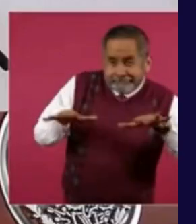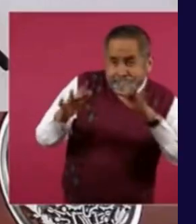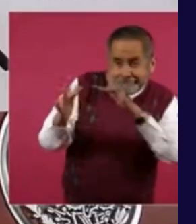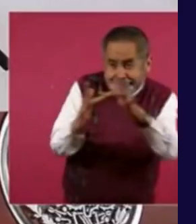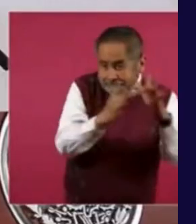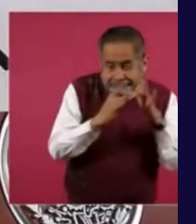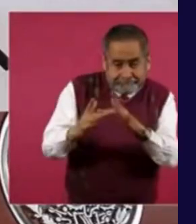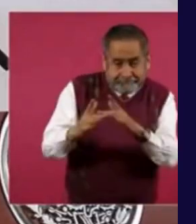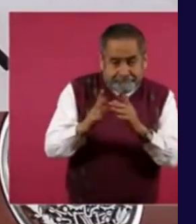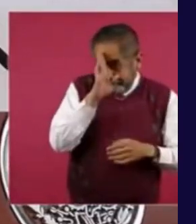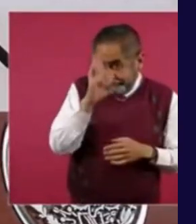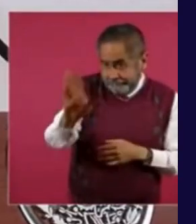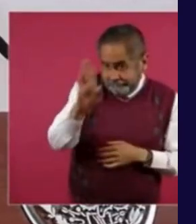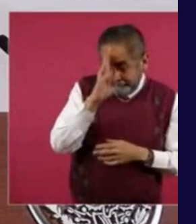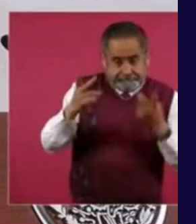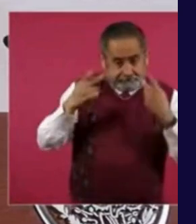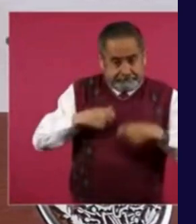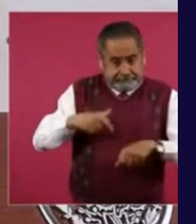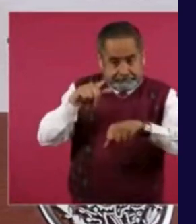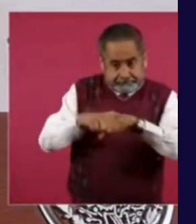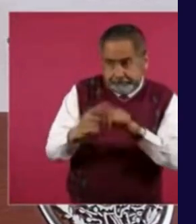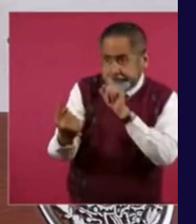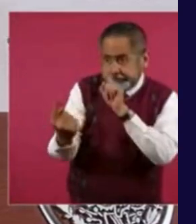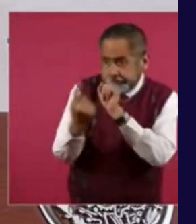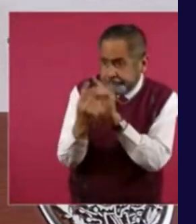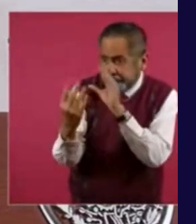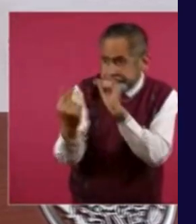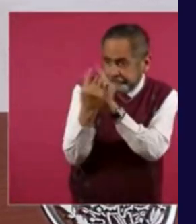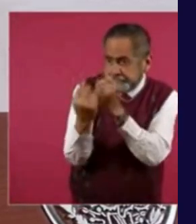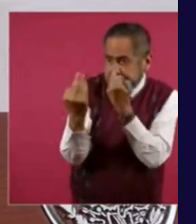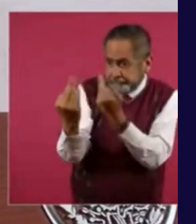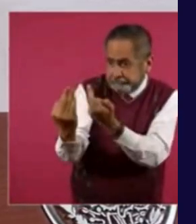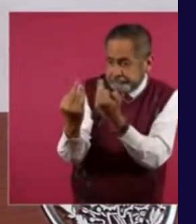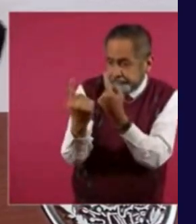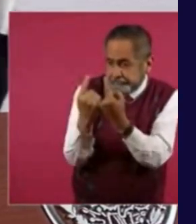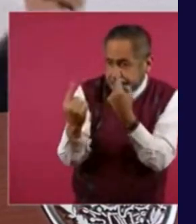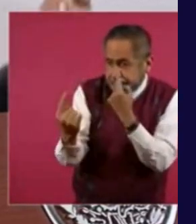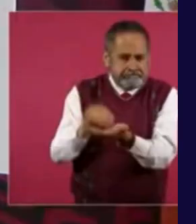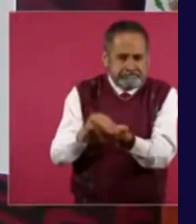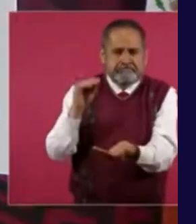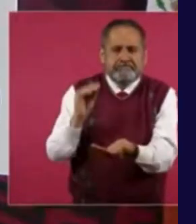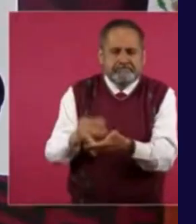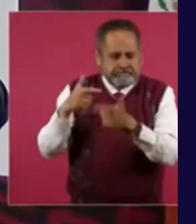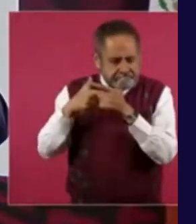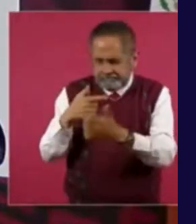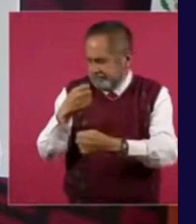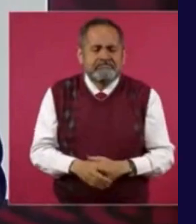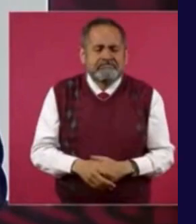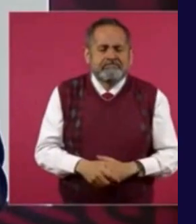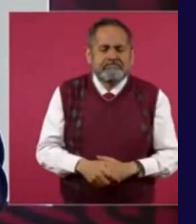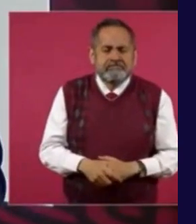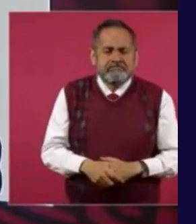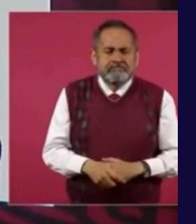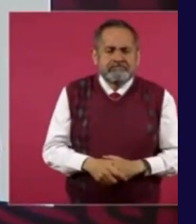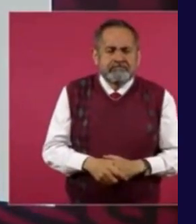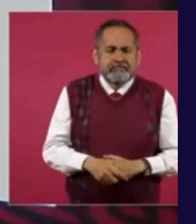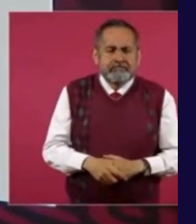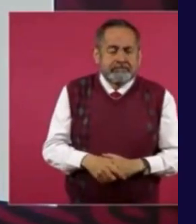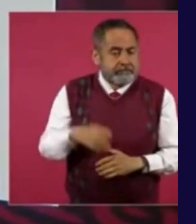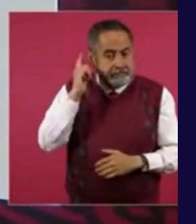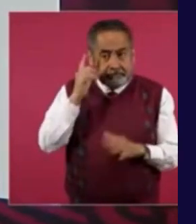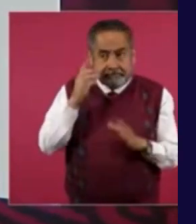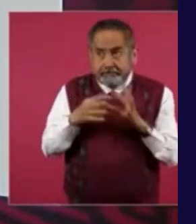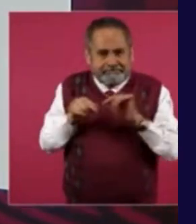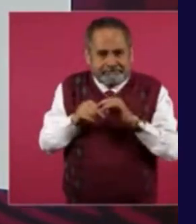mexicano actual la invitación fue extendida a toda la ciudadanía resaltando el evento como una oportunidad para enriquecer el debate